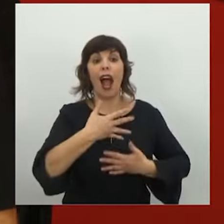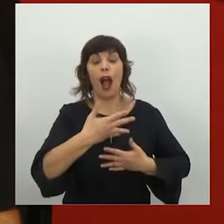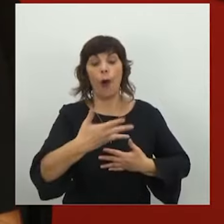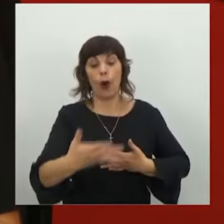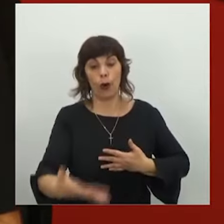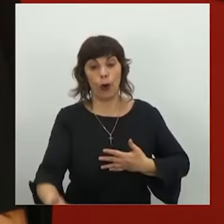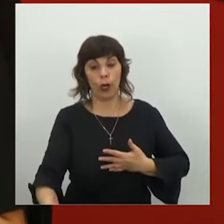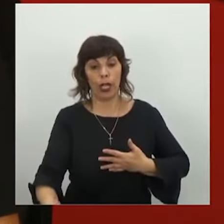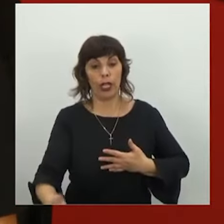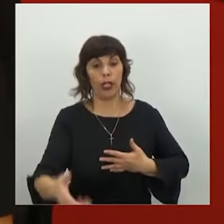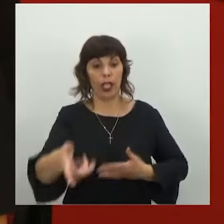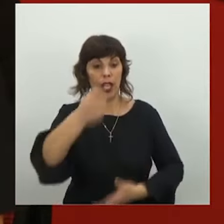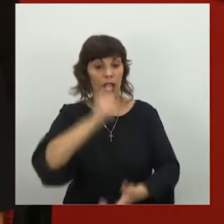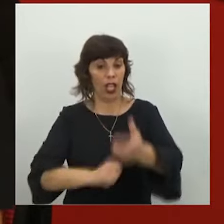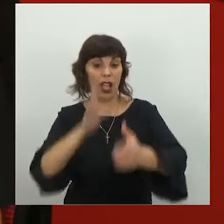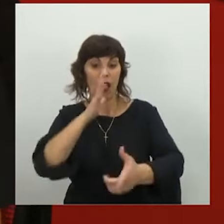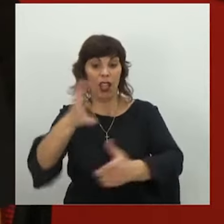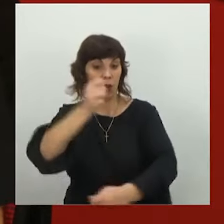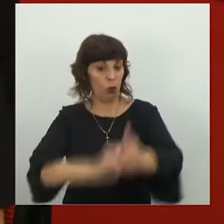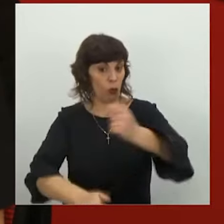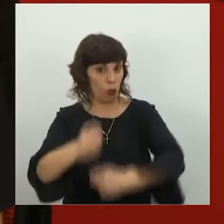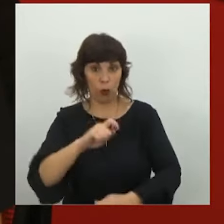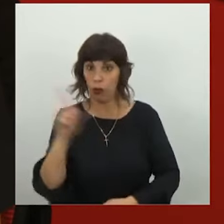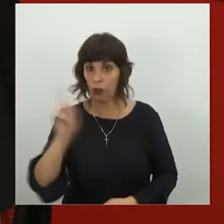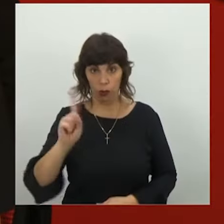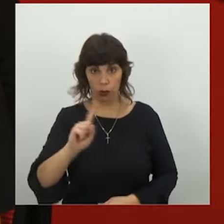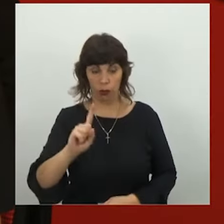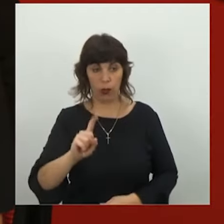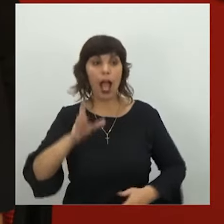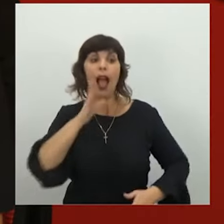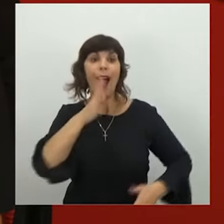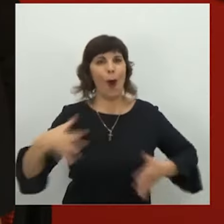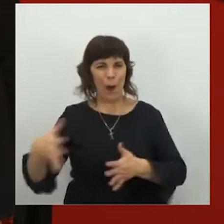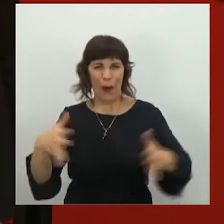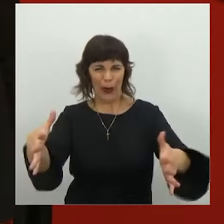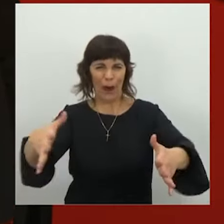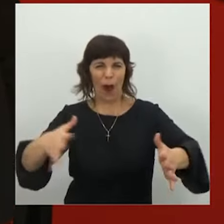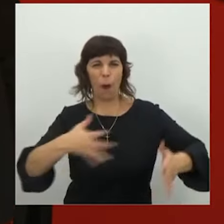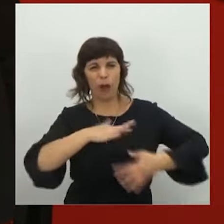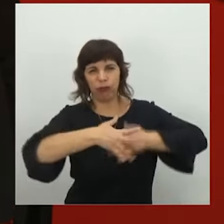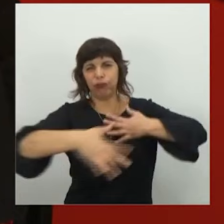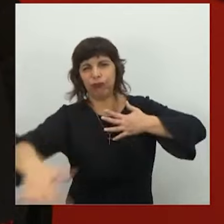alguna forma, sí, pero no es agua corriente. Un río tiene agua corriente, pero no un pozo.